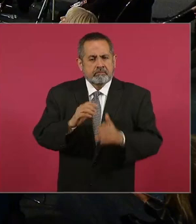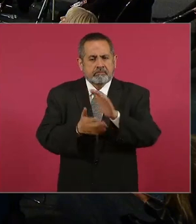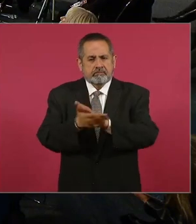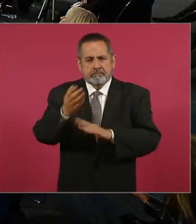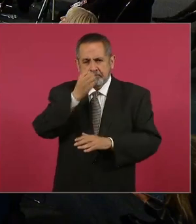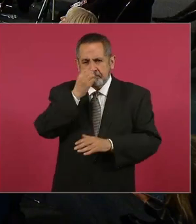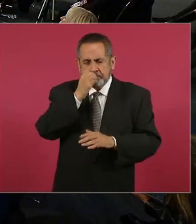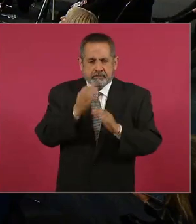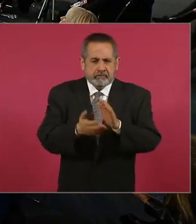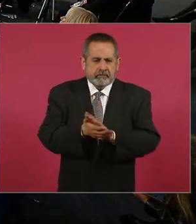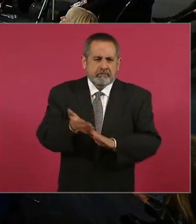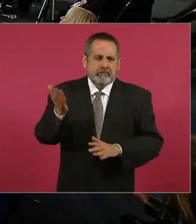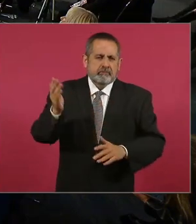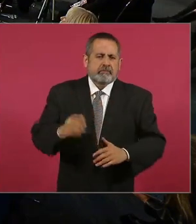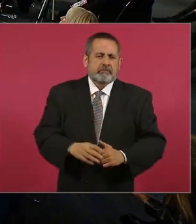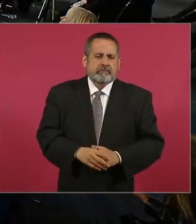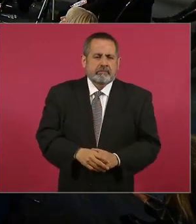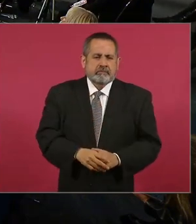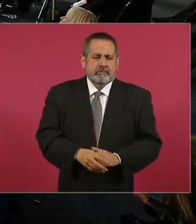desayuno.